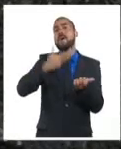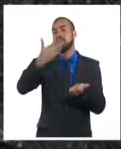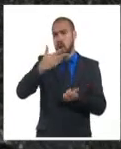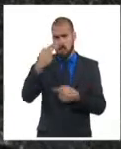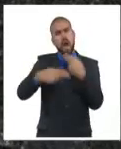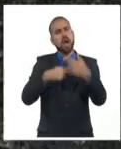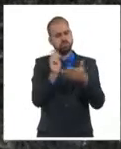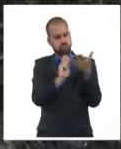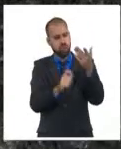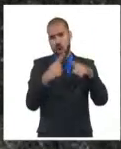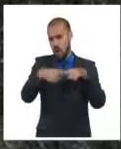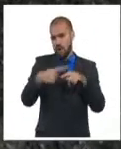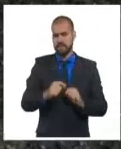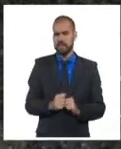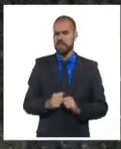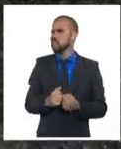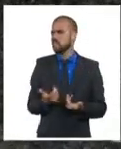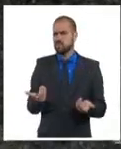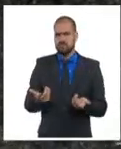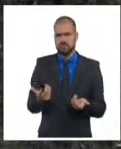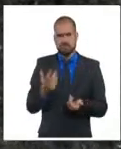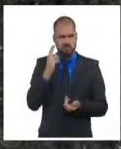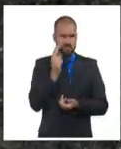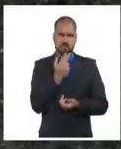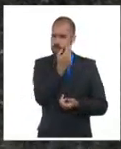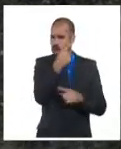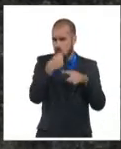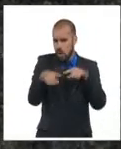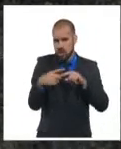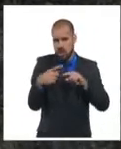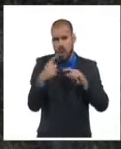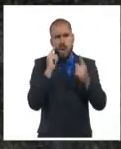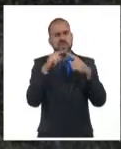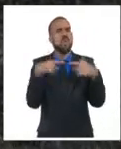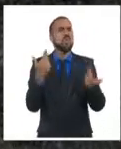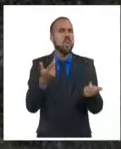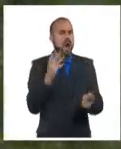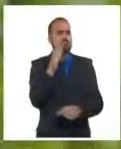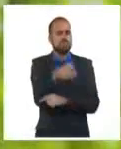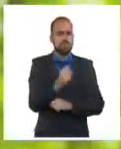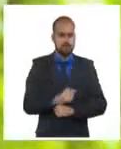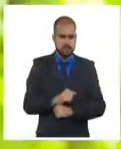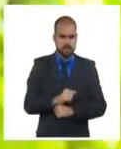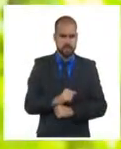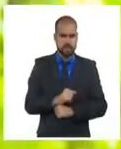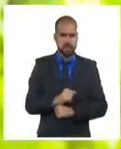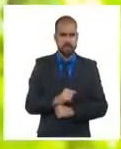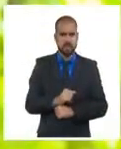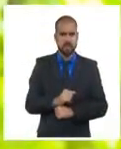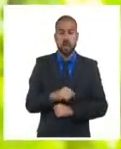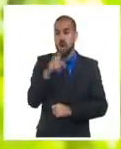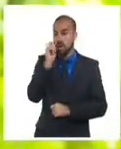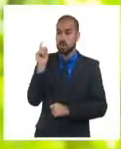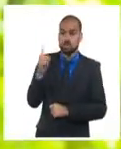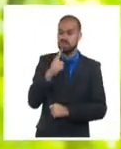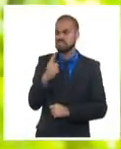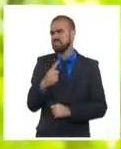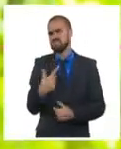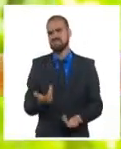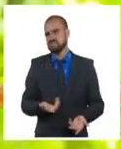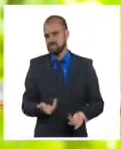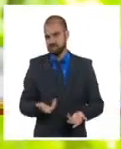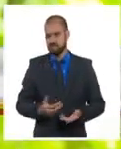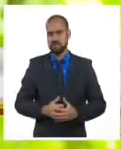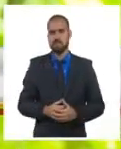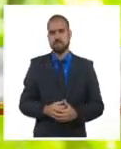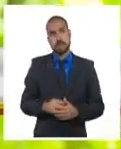el apóstol otro motivo para visitar el país suramericano. Hay la presunción de que el